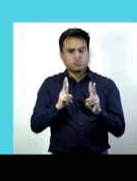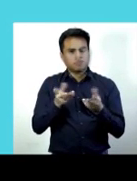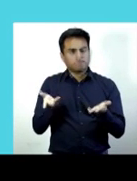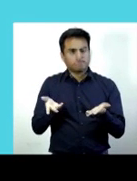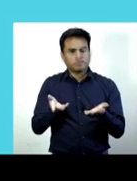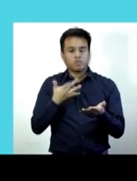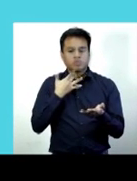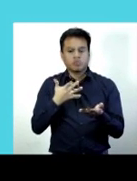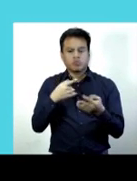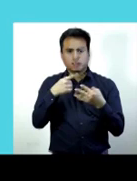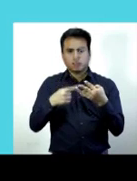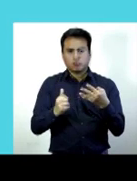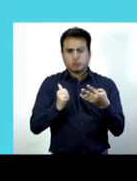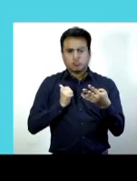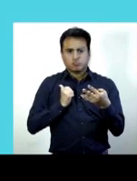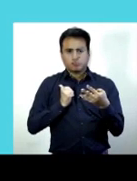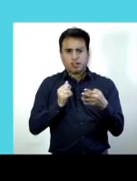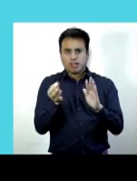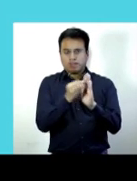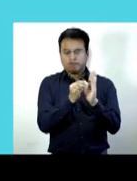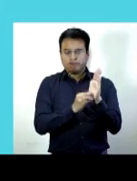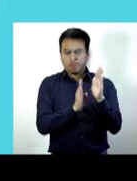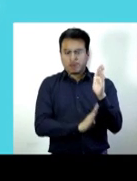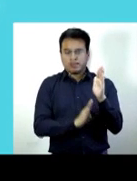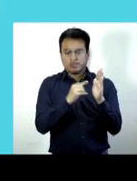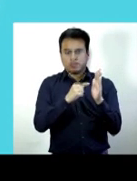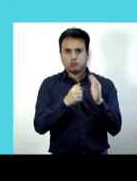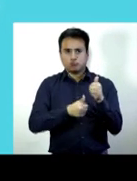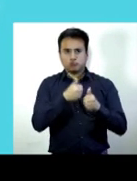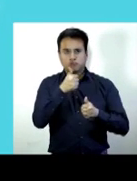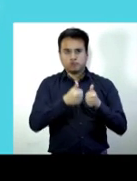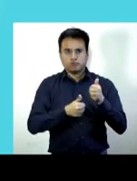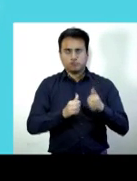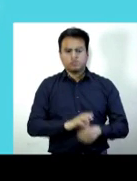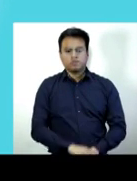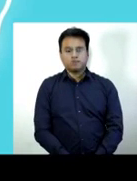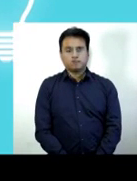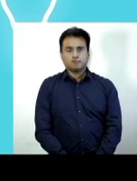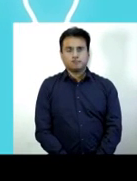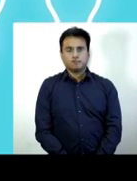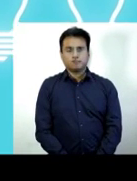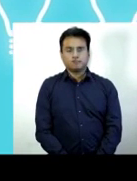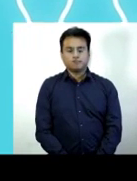etapa de admisibilidad debido al incumplimiento de requisitos establecidos en las bases de concurso.